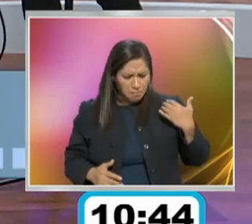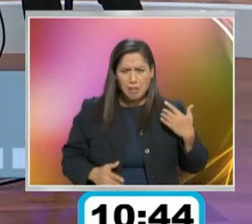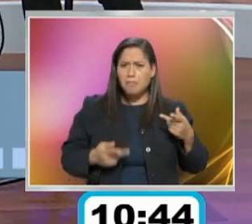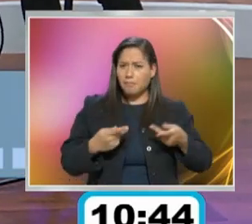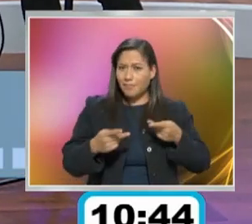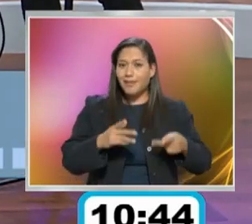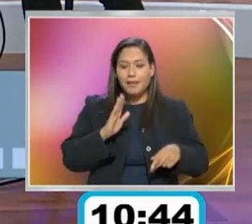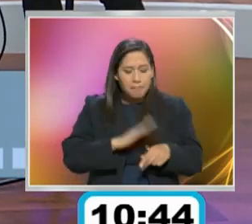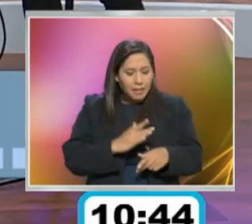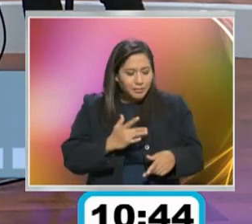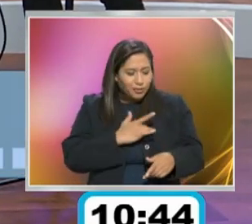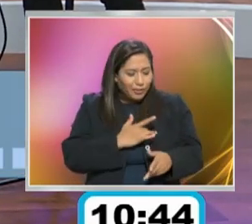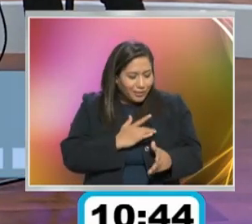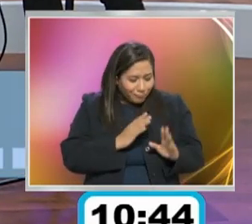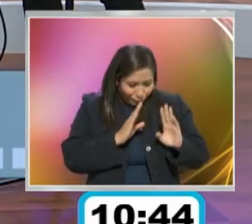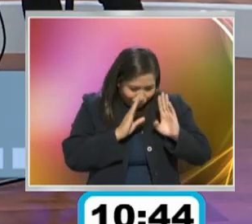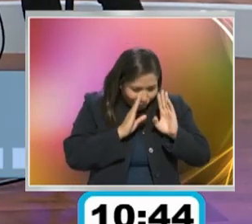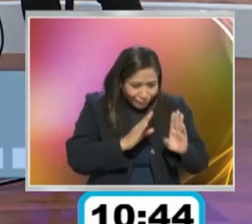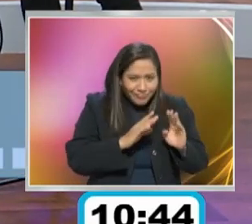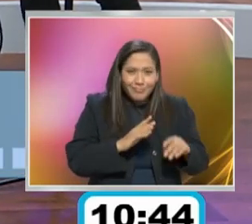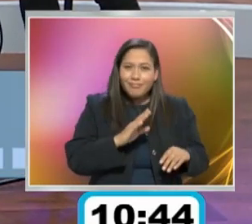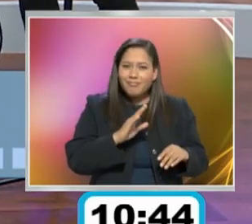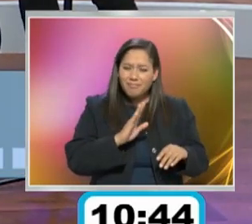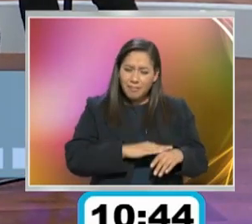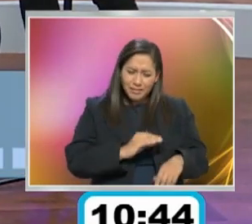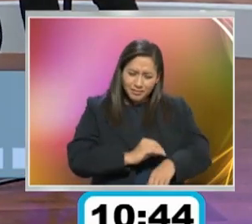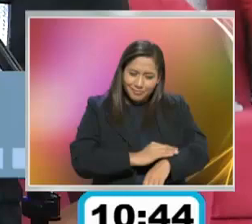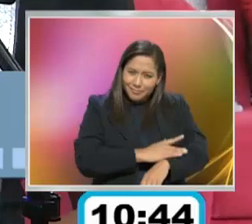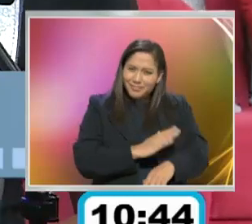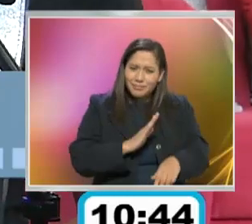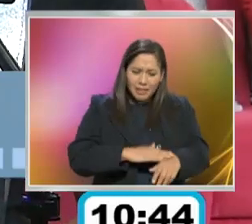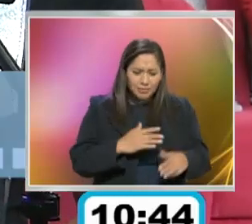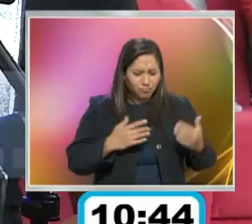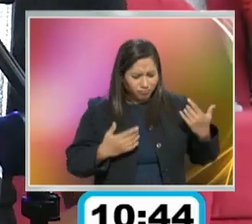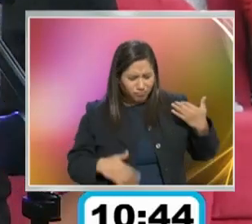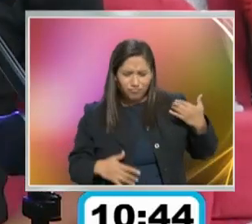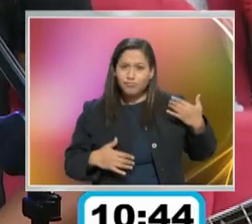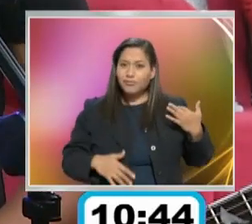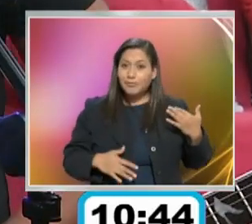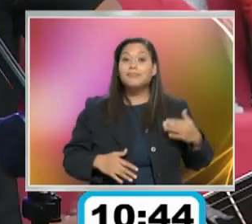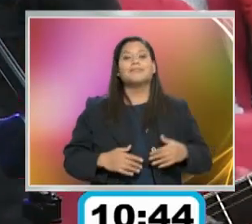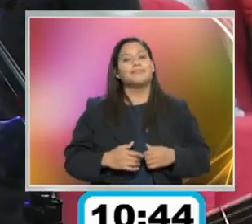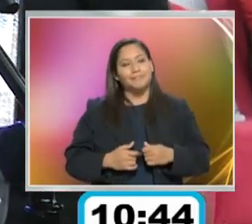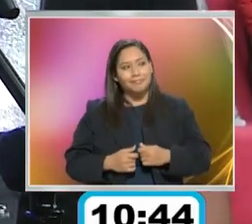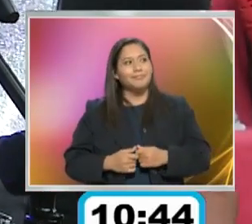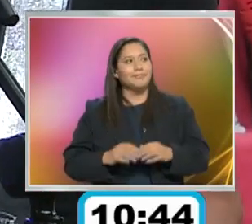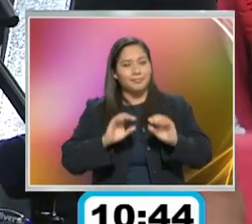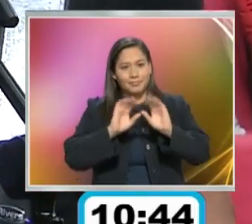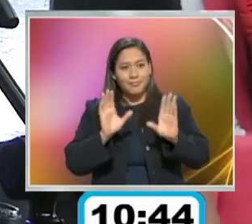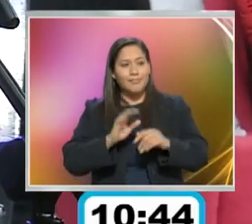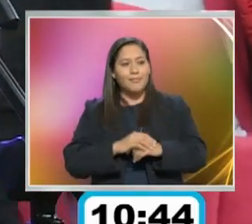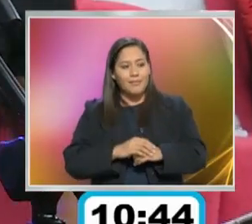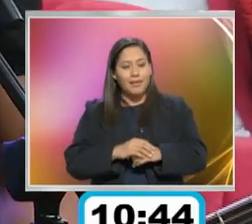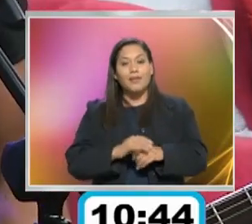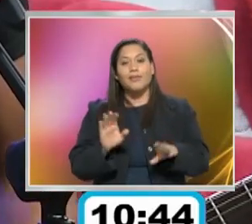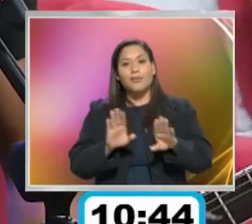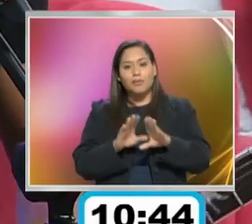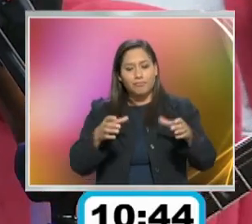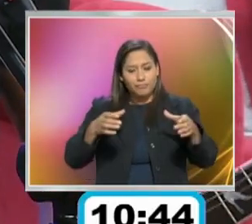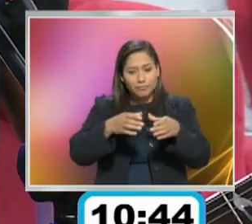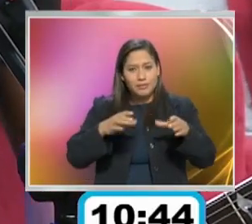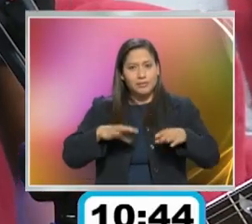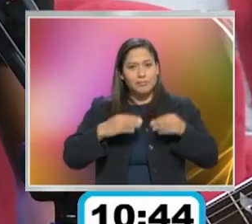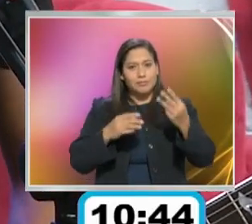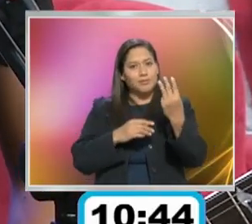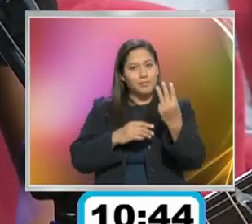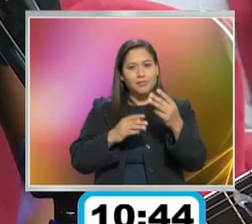corazón, lo hacemos más emocionante, le metemos más emoción a cada una de las canciones que hacemos. Claro está. Oye, ¿cómo es que se conformaron ustedes tres?